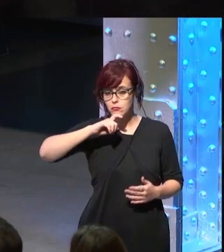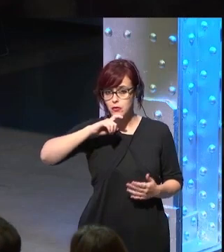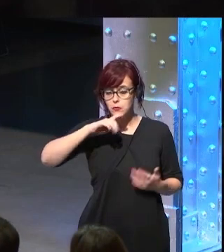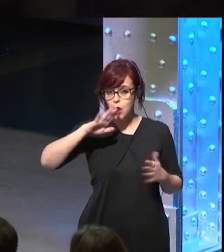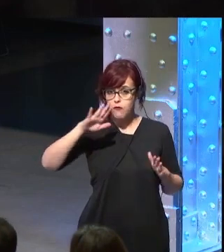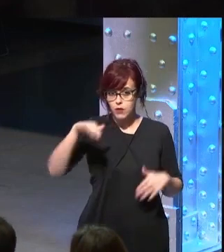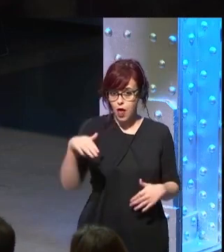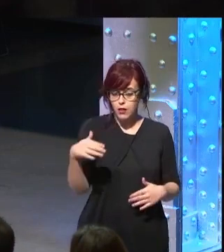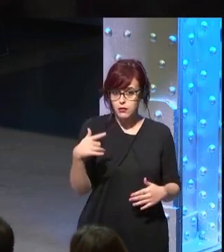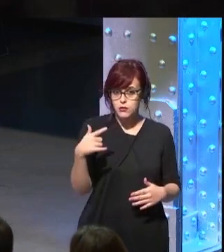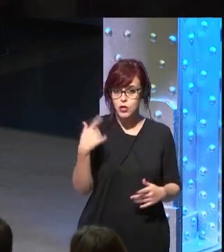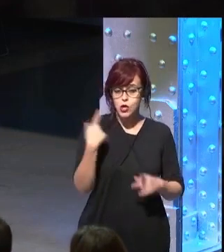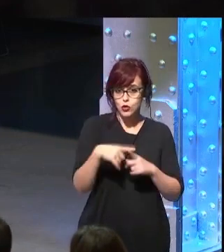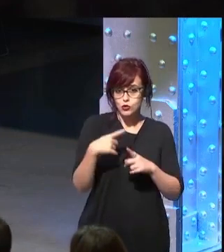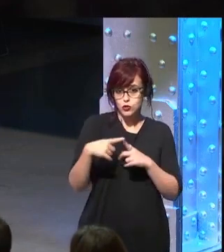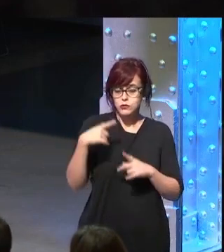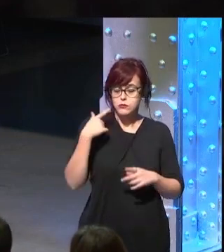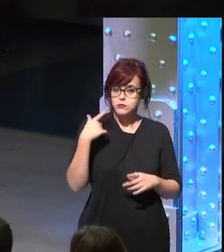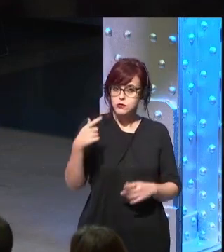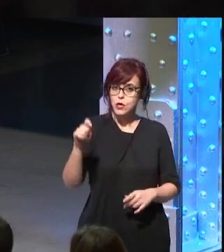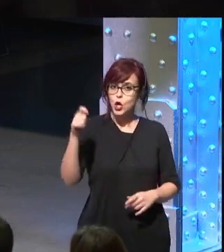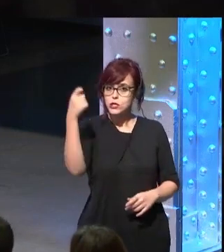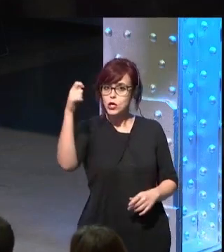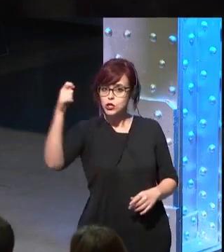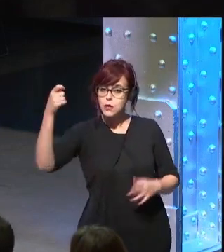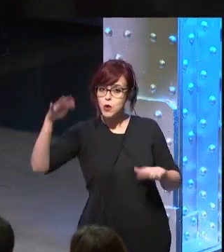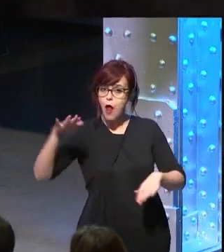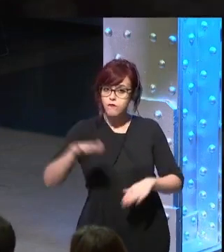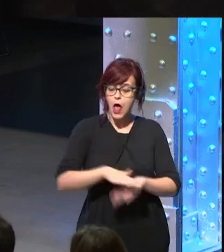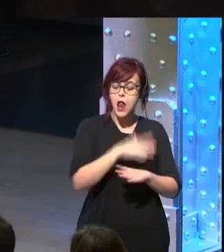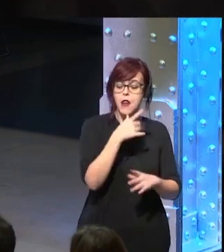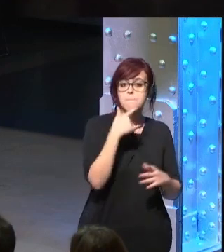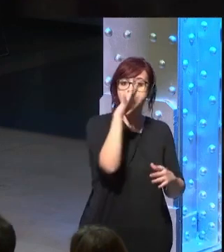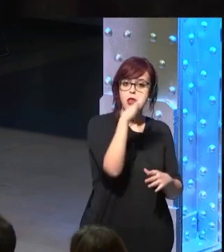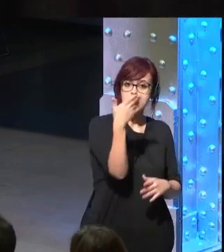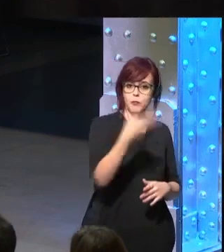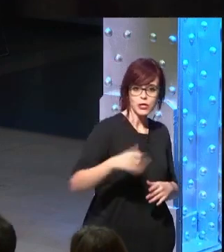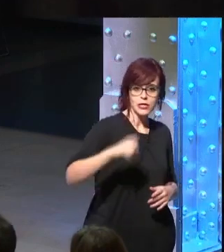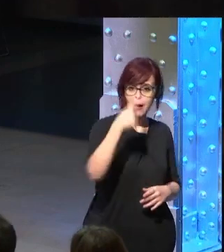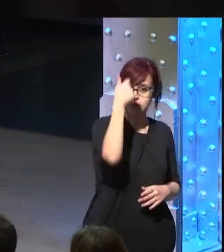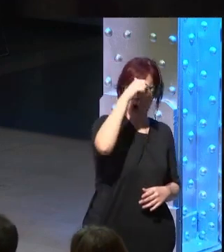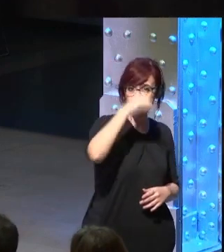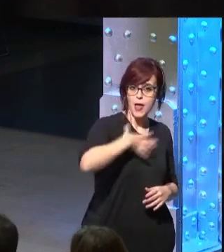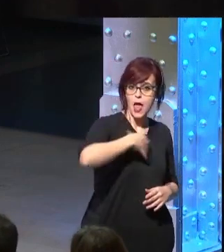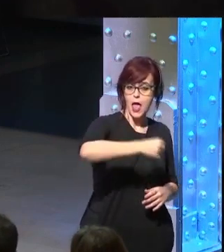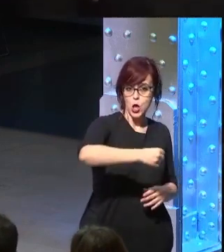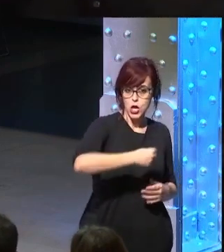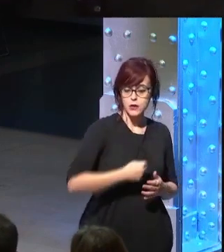precisamente porque fueron sublimadas por el amor al héroe.